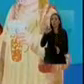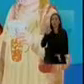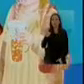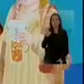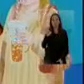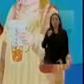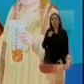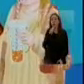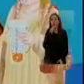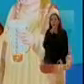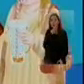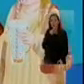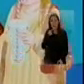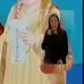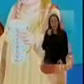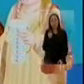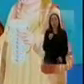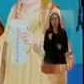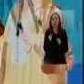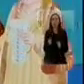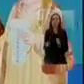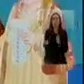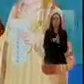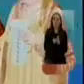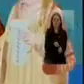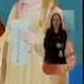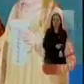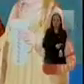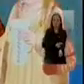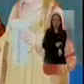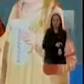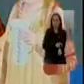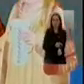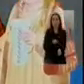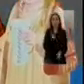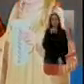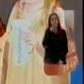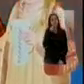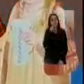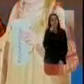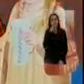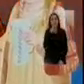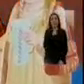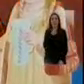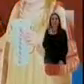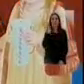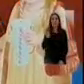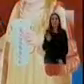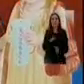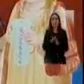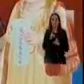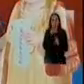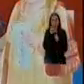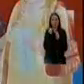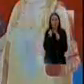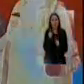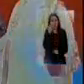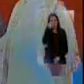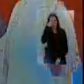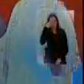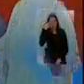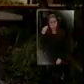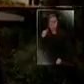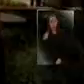fructosa, podríamos aumentar la incidencia de diabetes en el tiempo. Significaría que el 25% de la población podría tener un mayor riesgo de sufrir